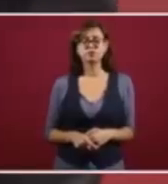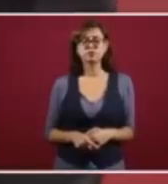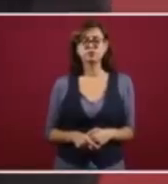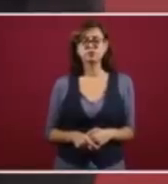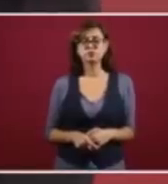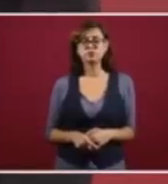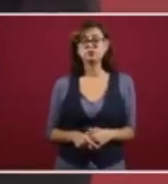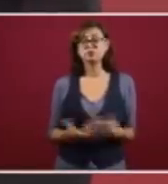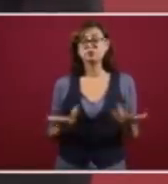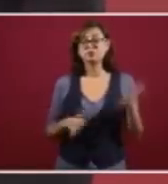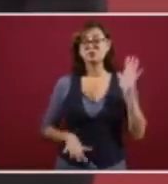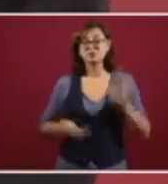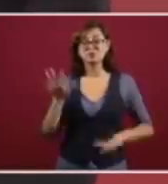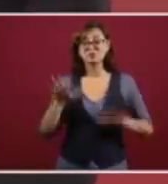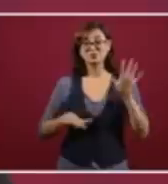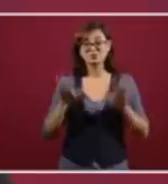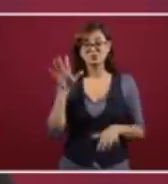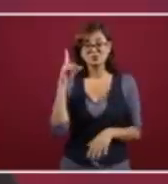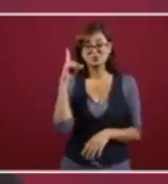compleja